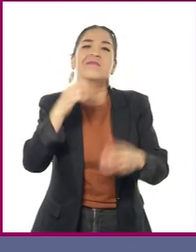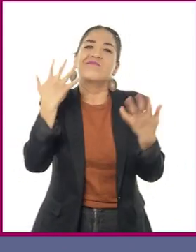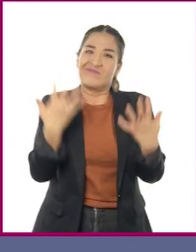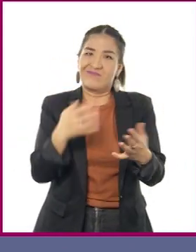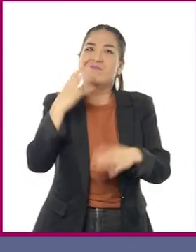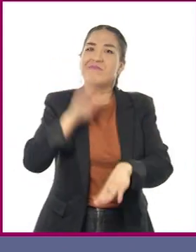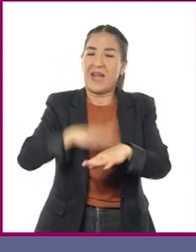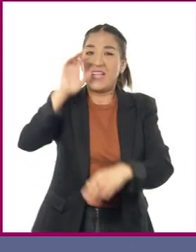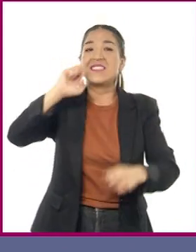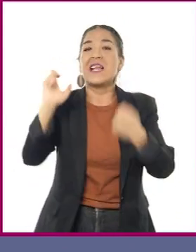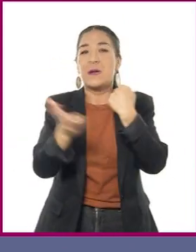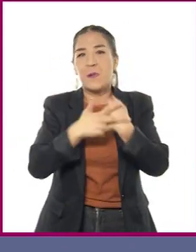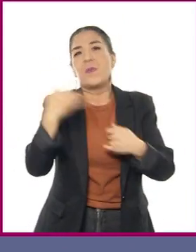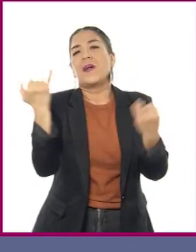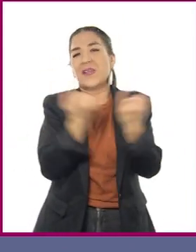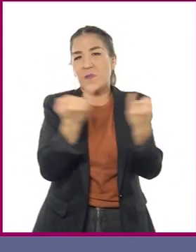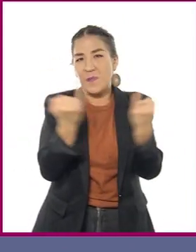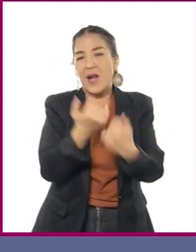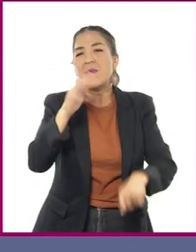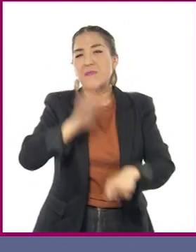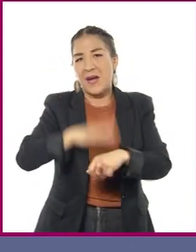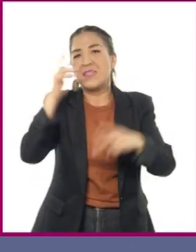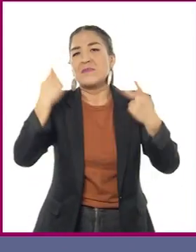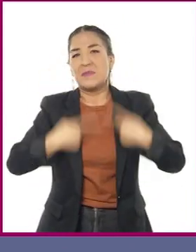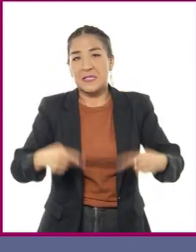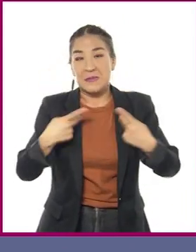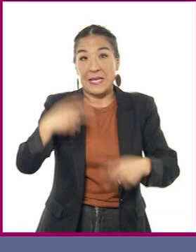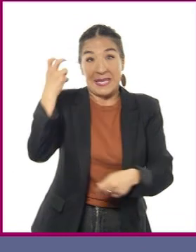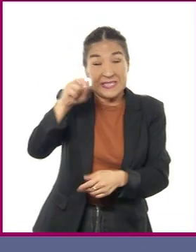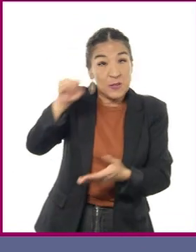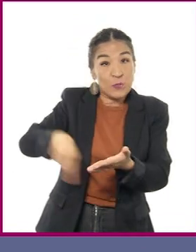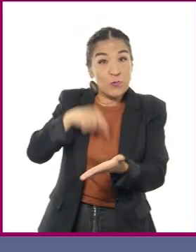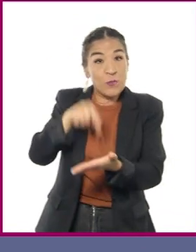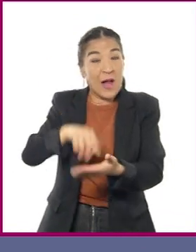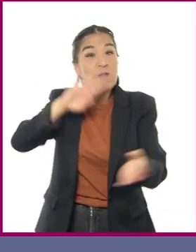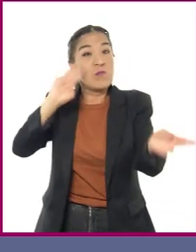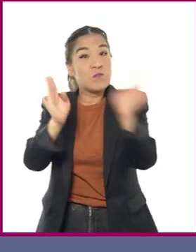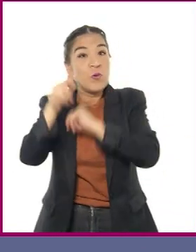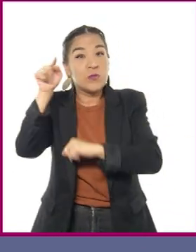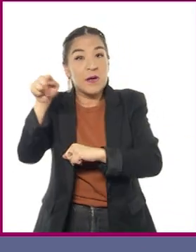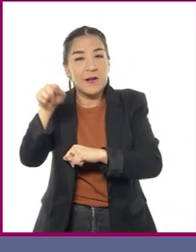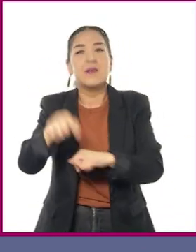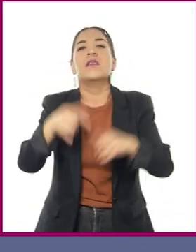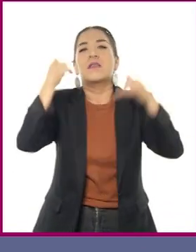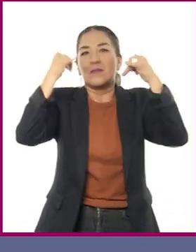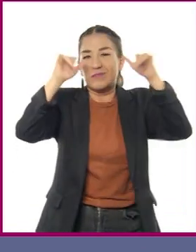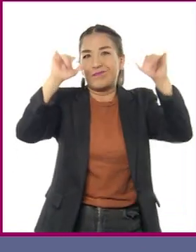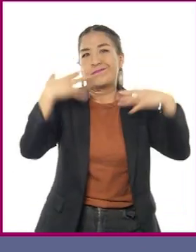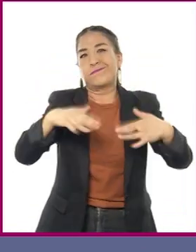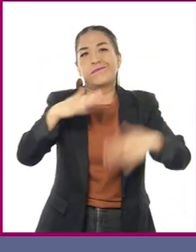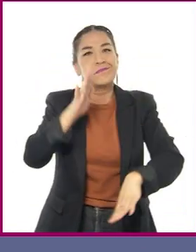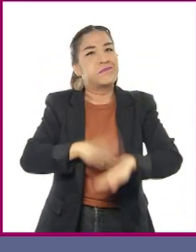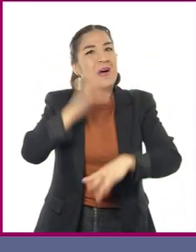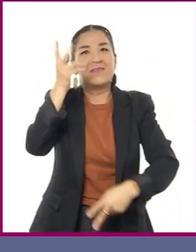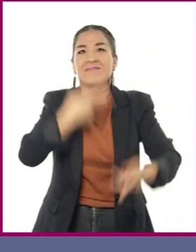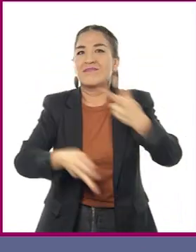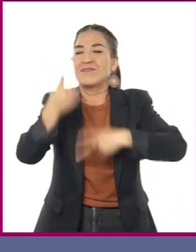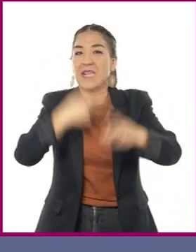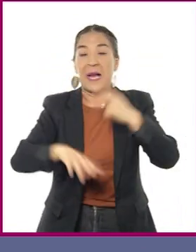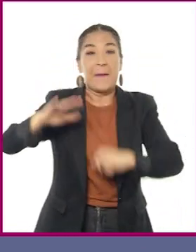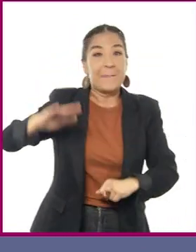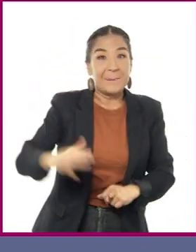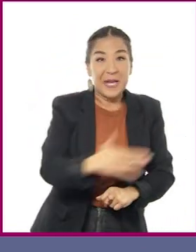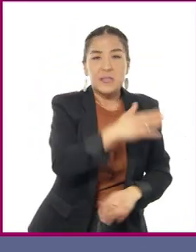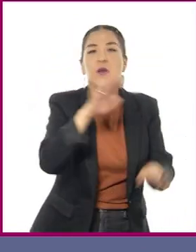Europa. En esas zonas del mundo es donde la agricultura es más intensa, donde la